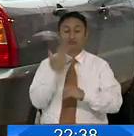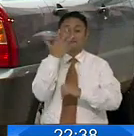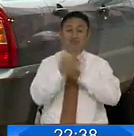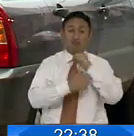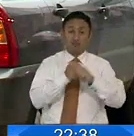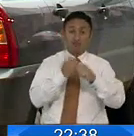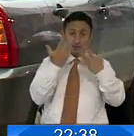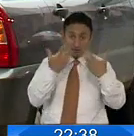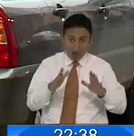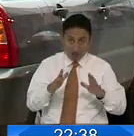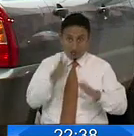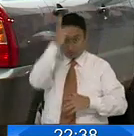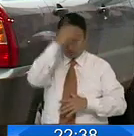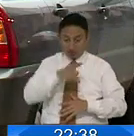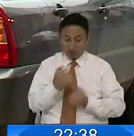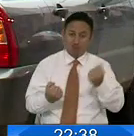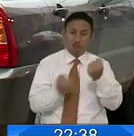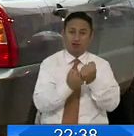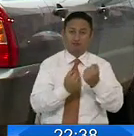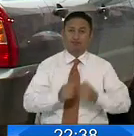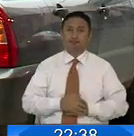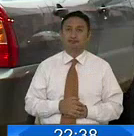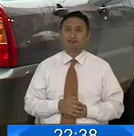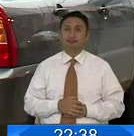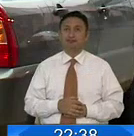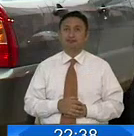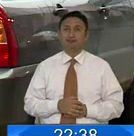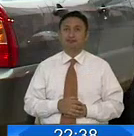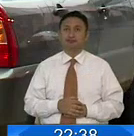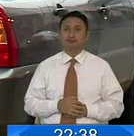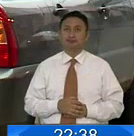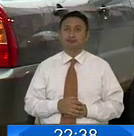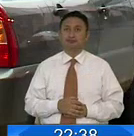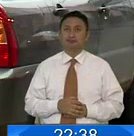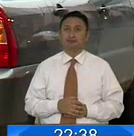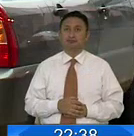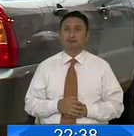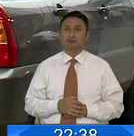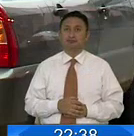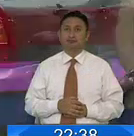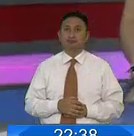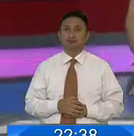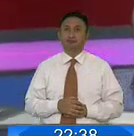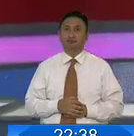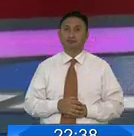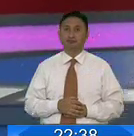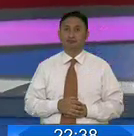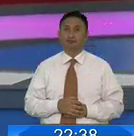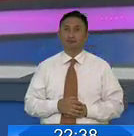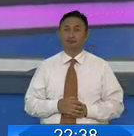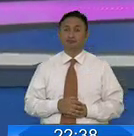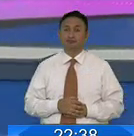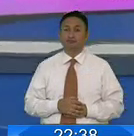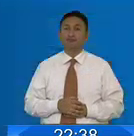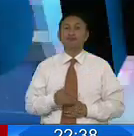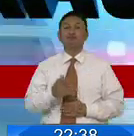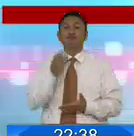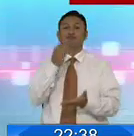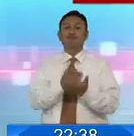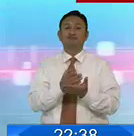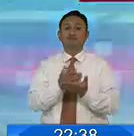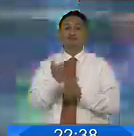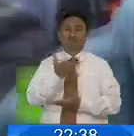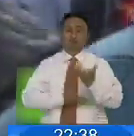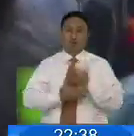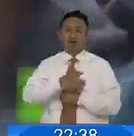al fin obtener justicia en quito informó barilli jaramillo una nueva pausa comercial